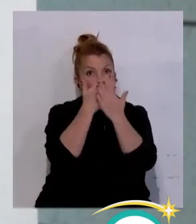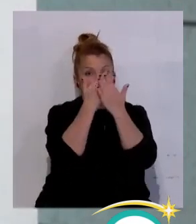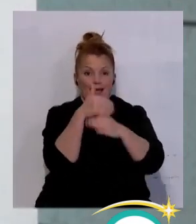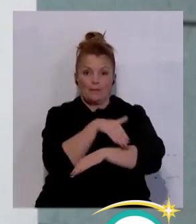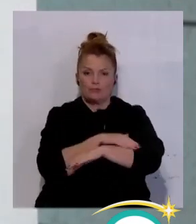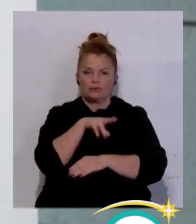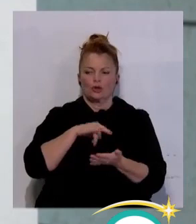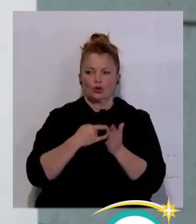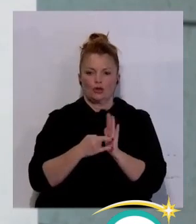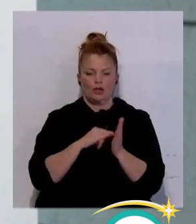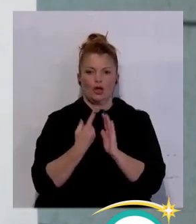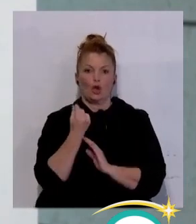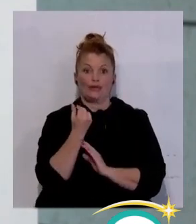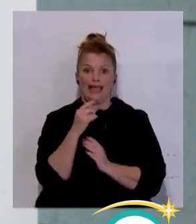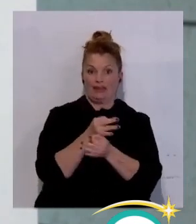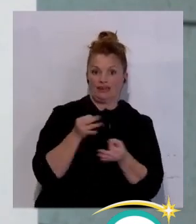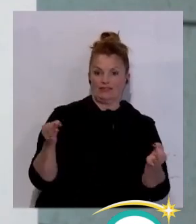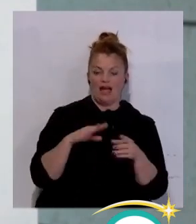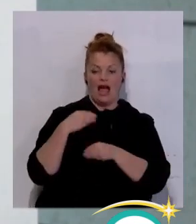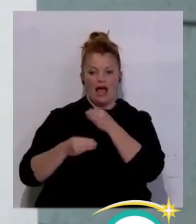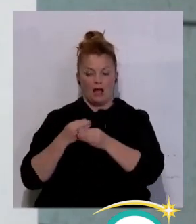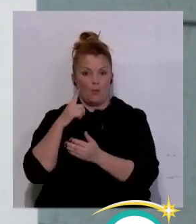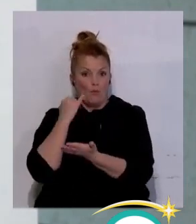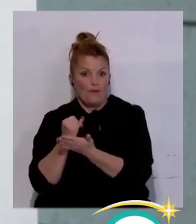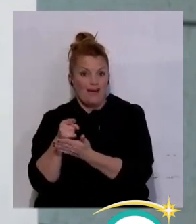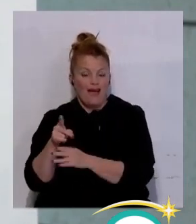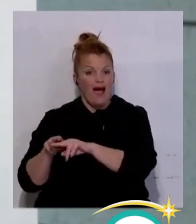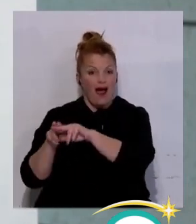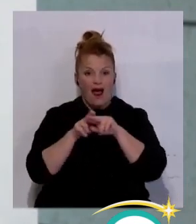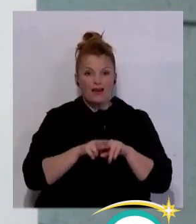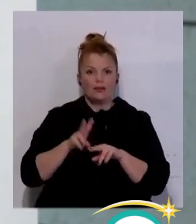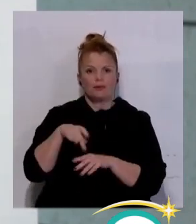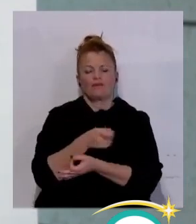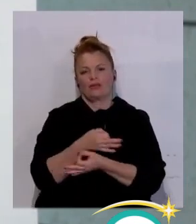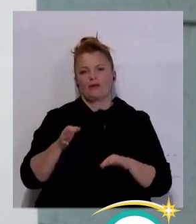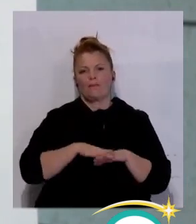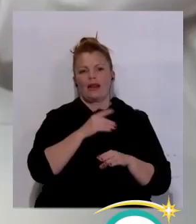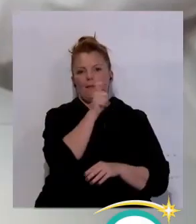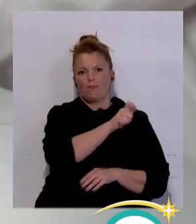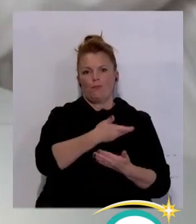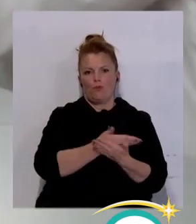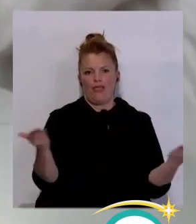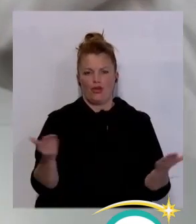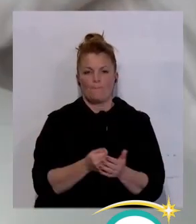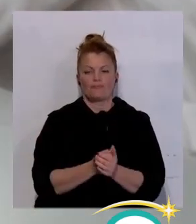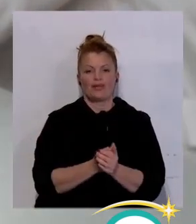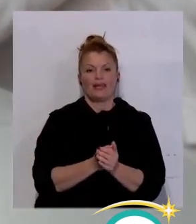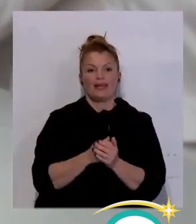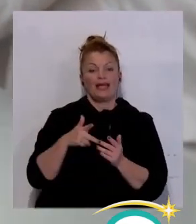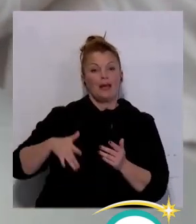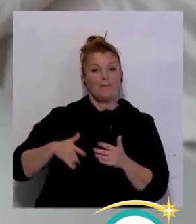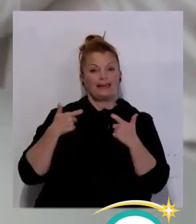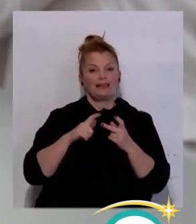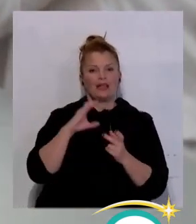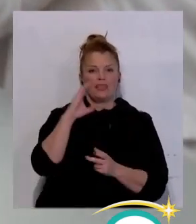son técnicas coste efectivas, es decir, realizar el tratamiento, este análisis es efectivo para la población. La hepatitis C es